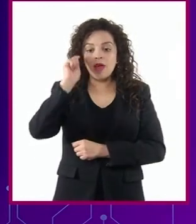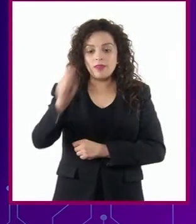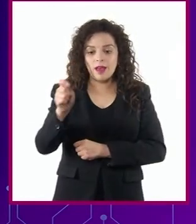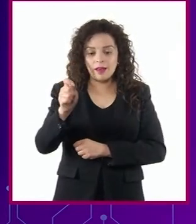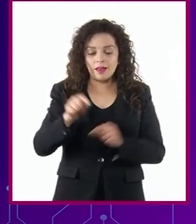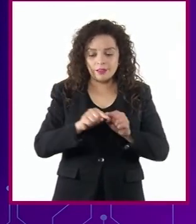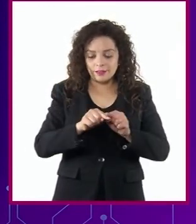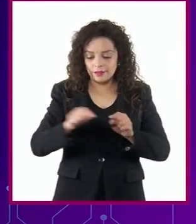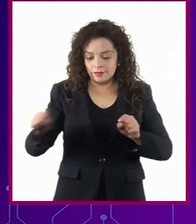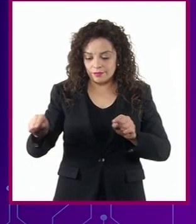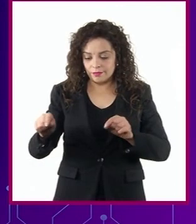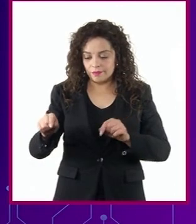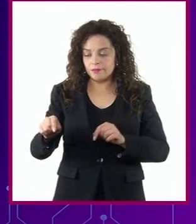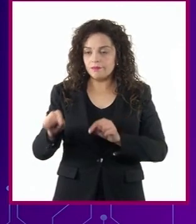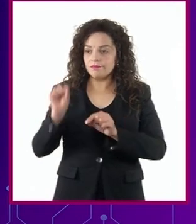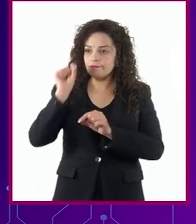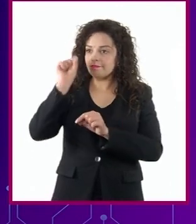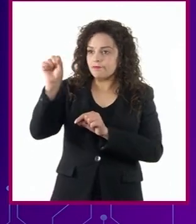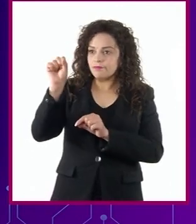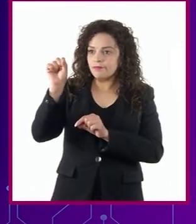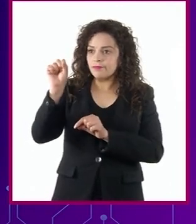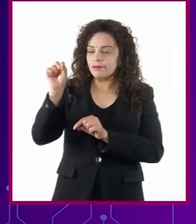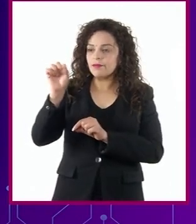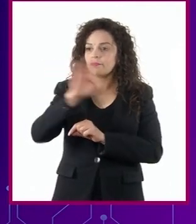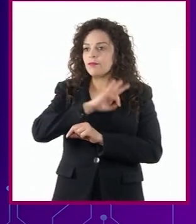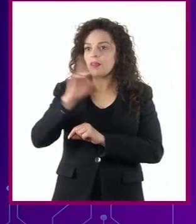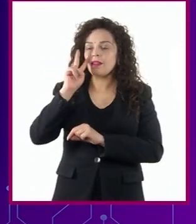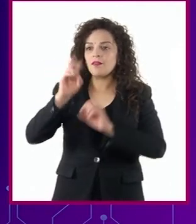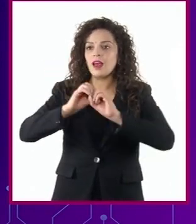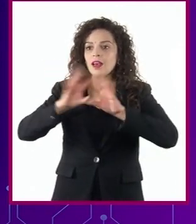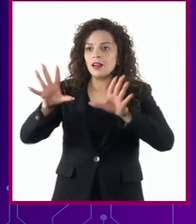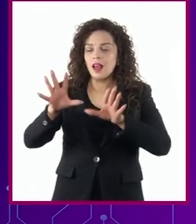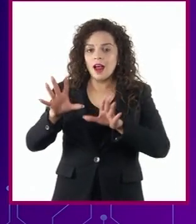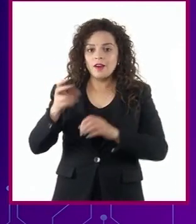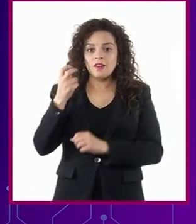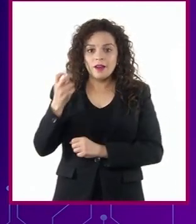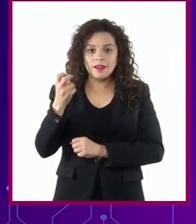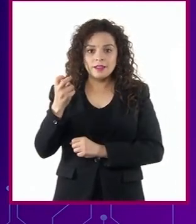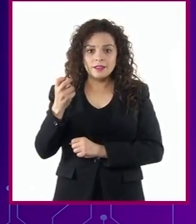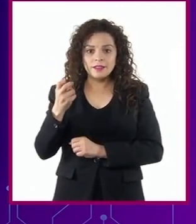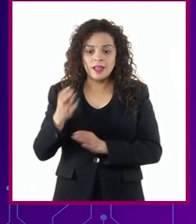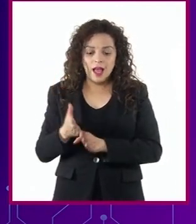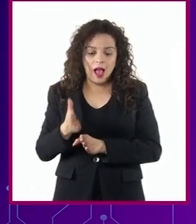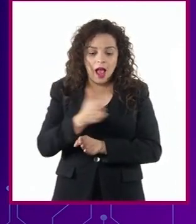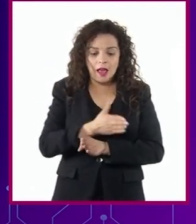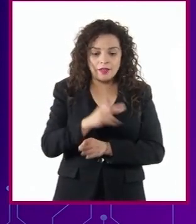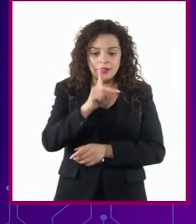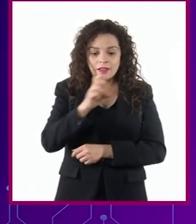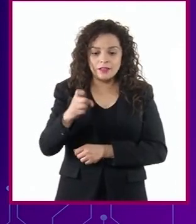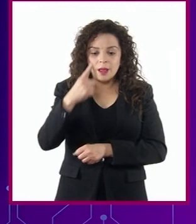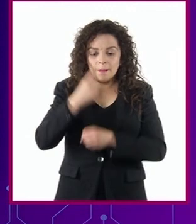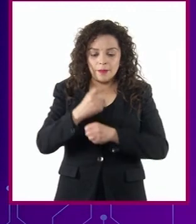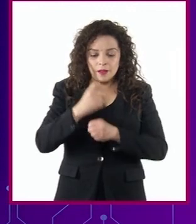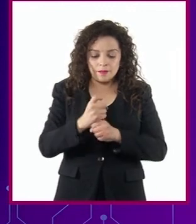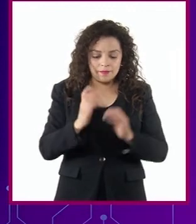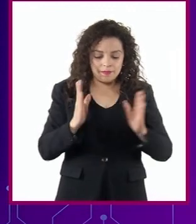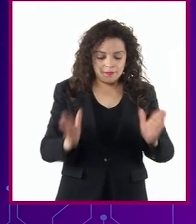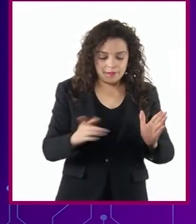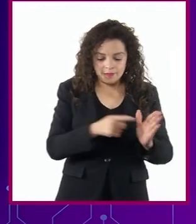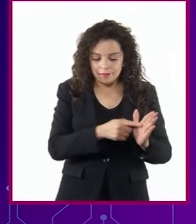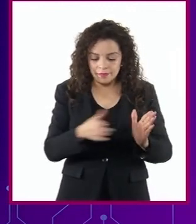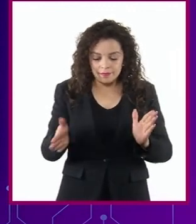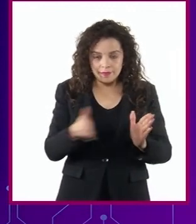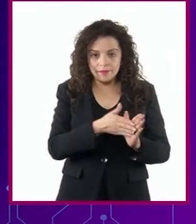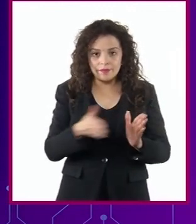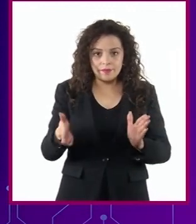Esto significa que puede mostrar con un punto en el eje horizontal antes del primer intervalo y después del último,